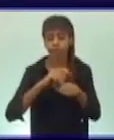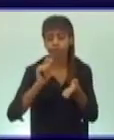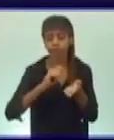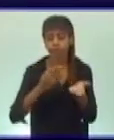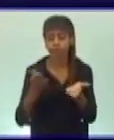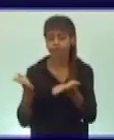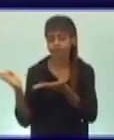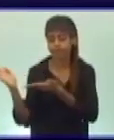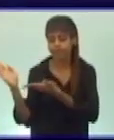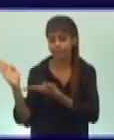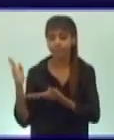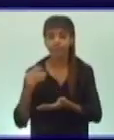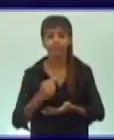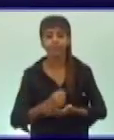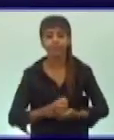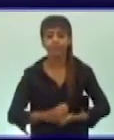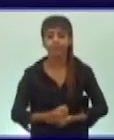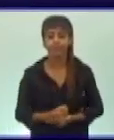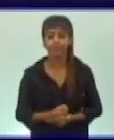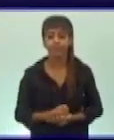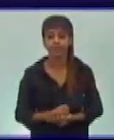libretas.